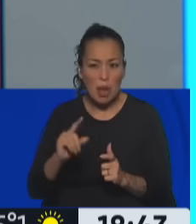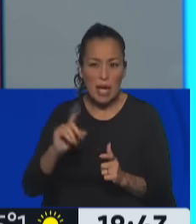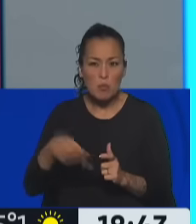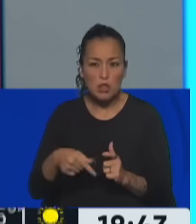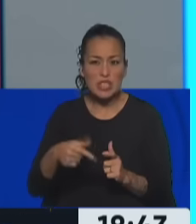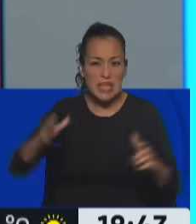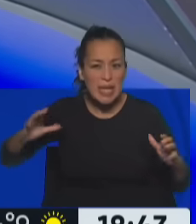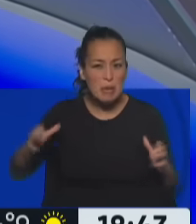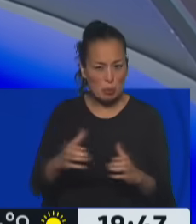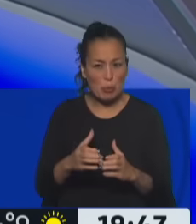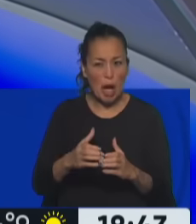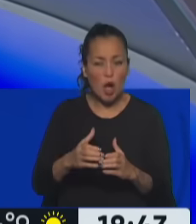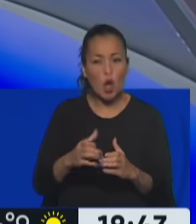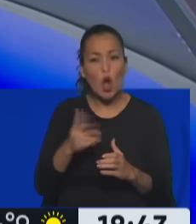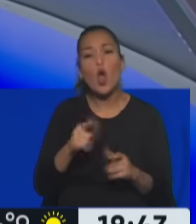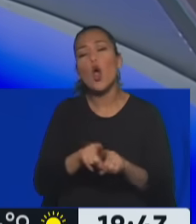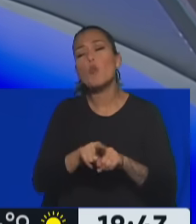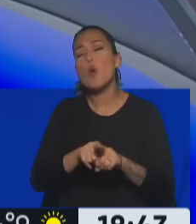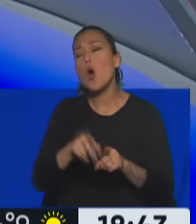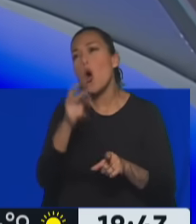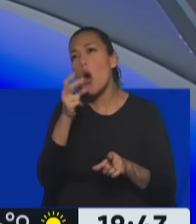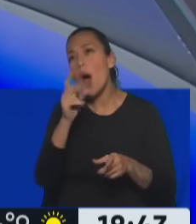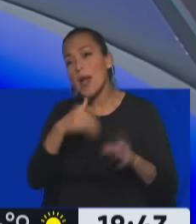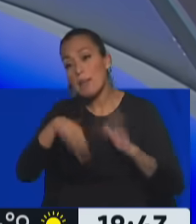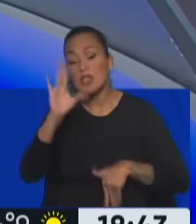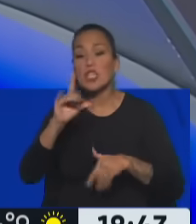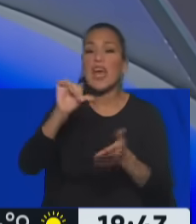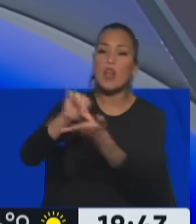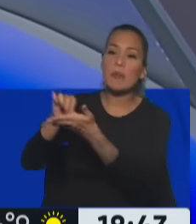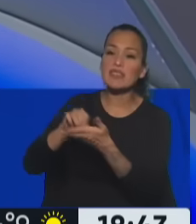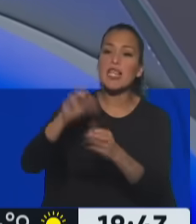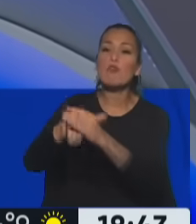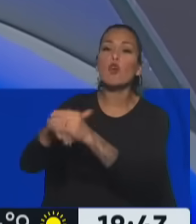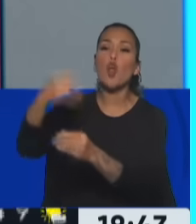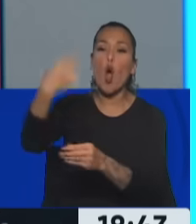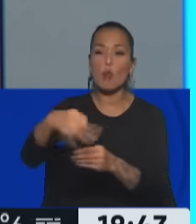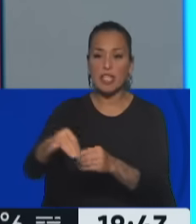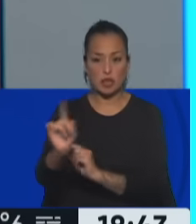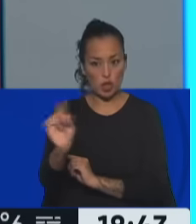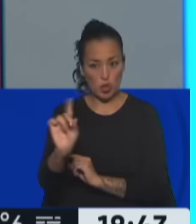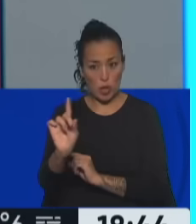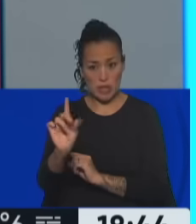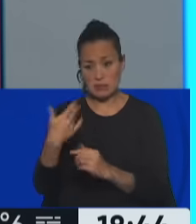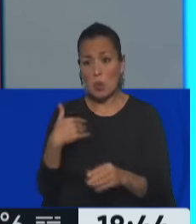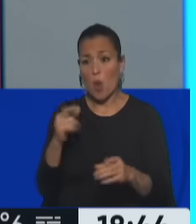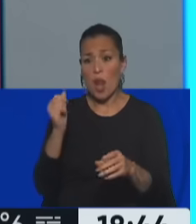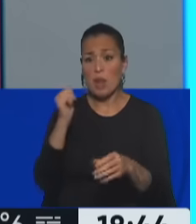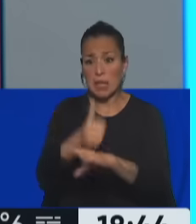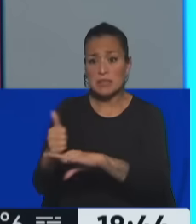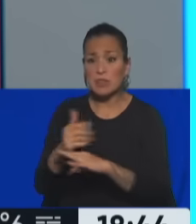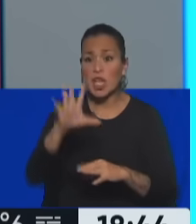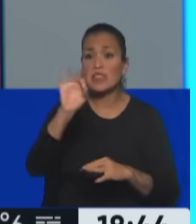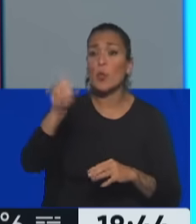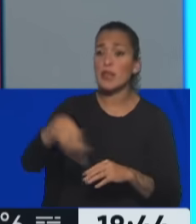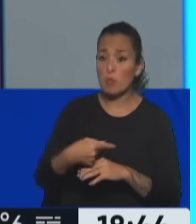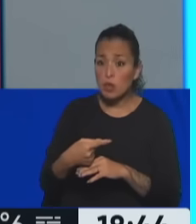los países, la gran mayoría de los países que no tiene voto obligatorio, el porcentaje de participación suele ser en torno al 50%, ¿no? Bueno, en